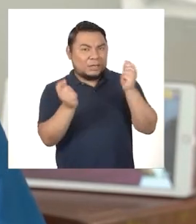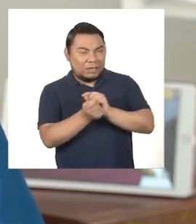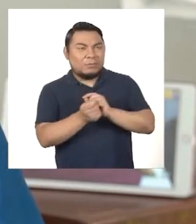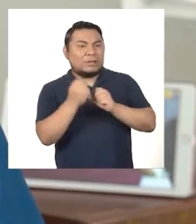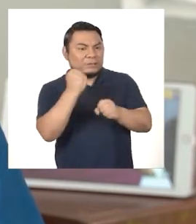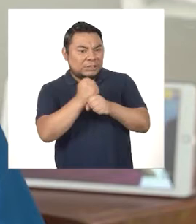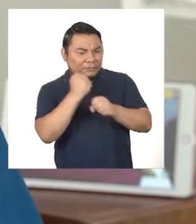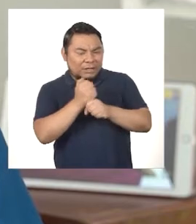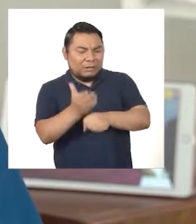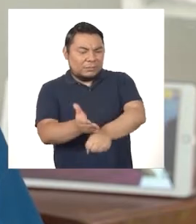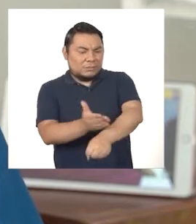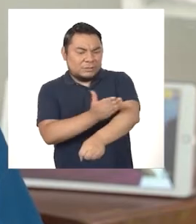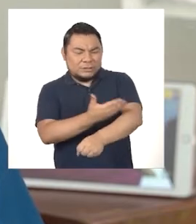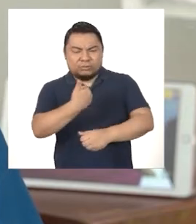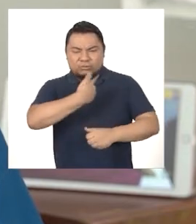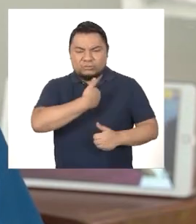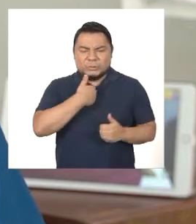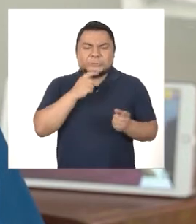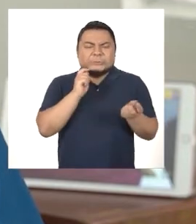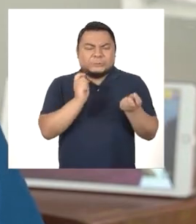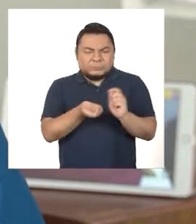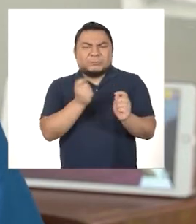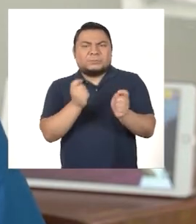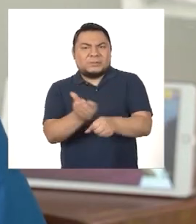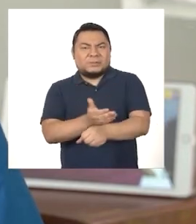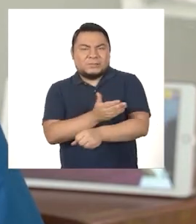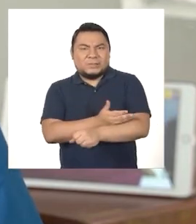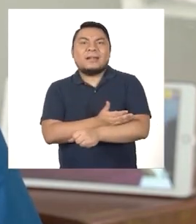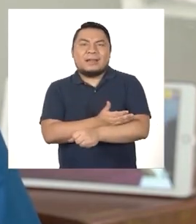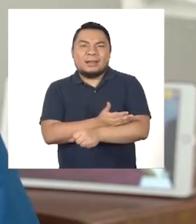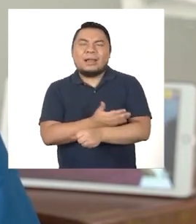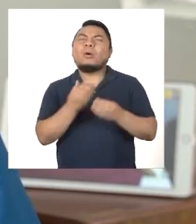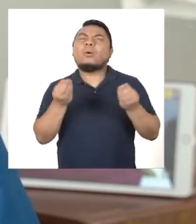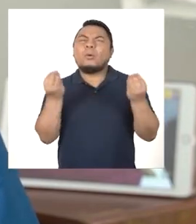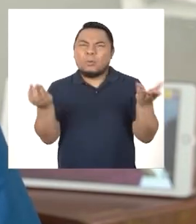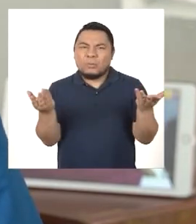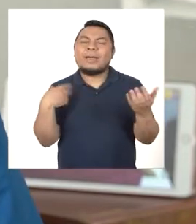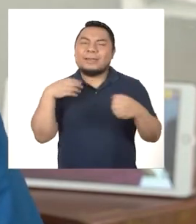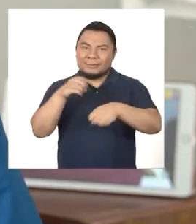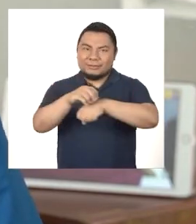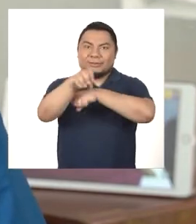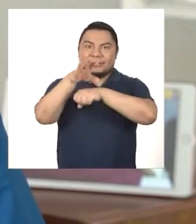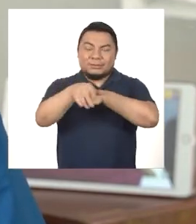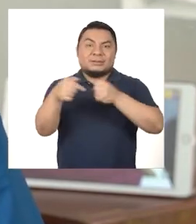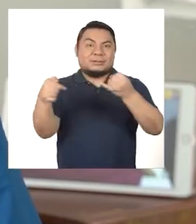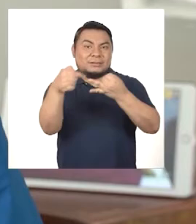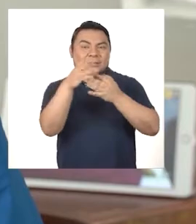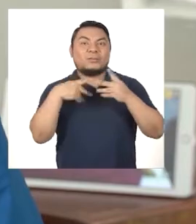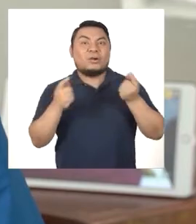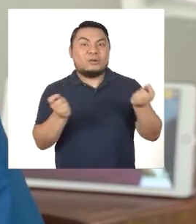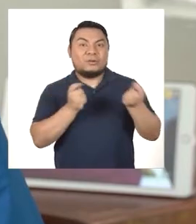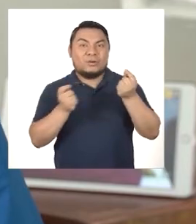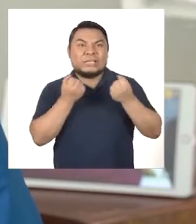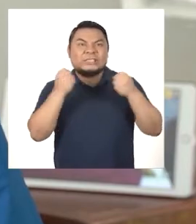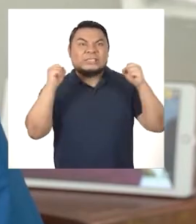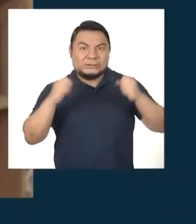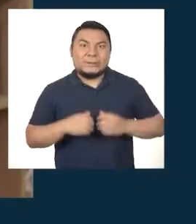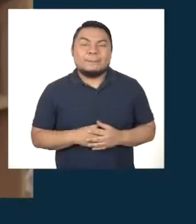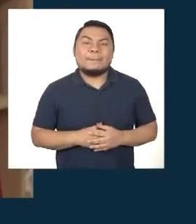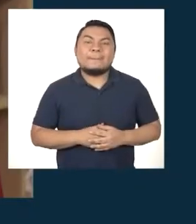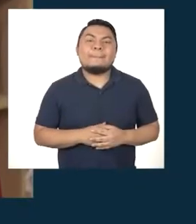trabajarlo. Podemos mejorar, podemos cambiar, y para eso vamos a darles algunas estrategias para manejar nuestra